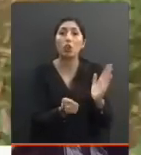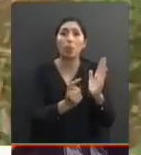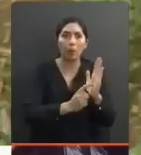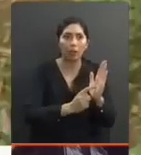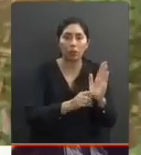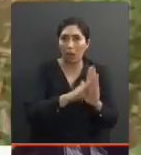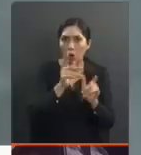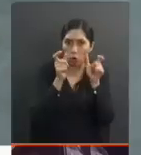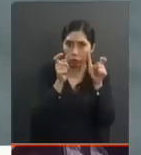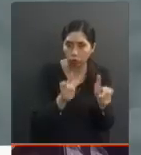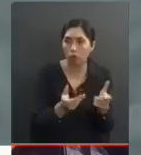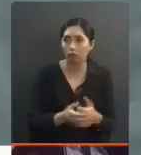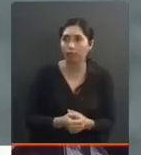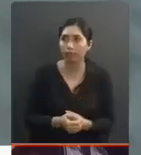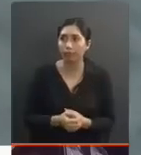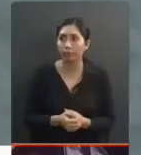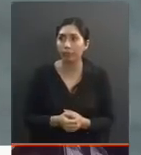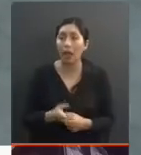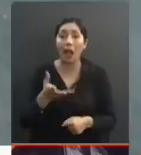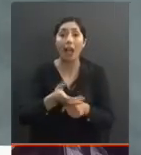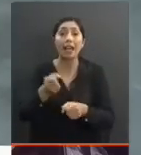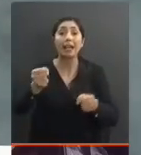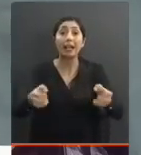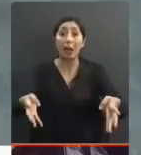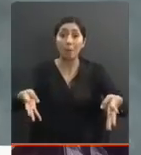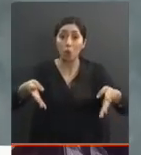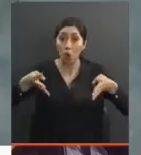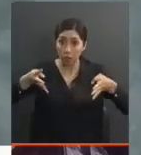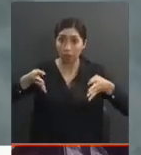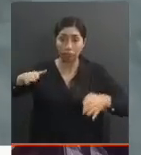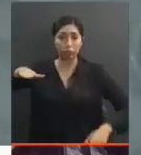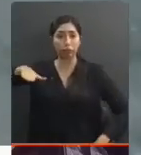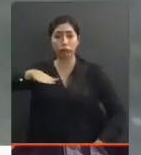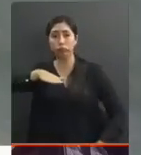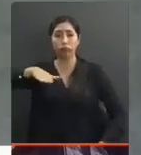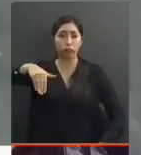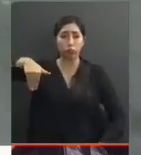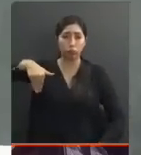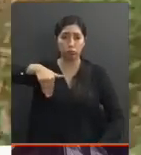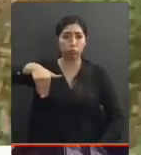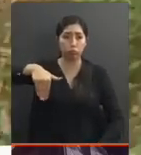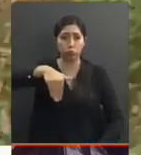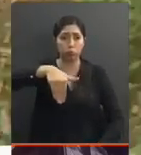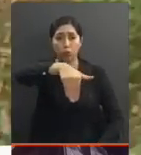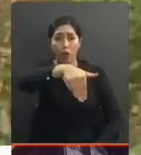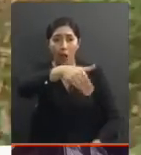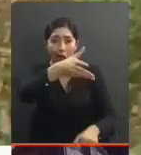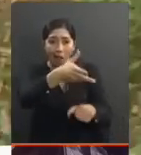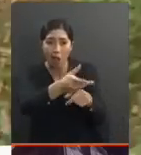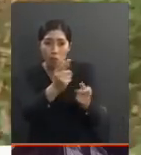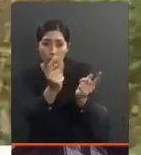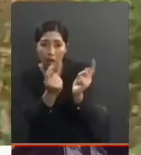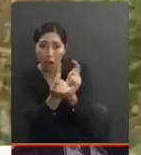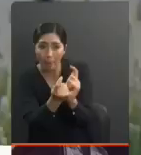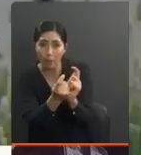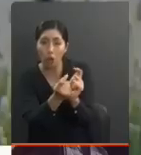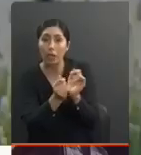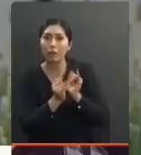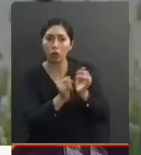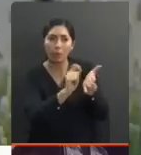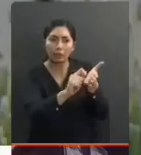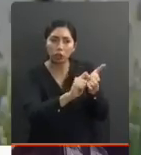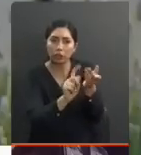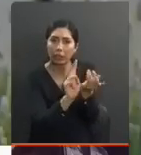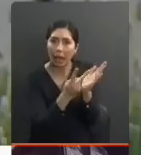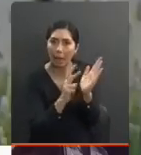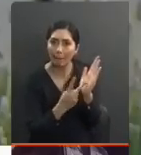que se prestan para estos fines. Y después se mueven hacia sectores donde hay un cambio de guía de despacho, donde se adulteran los datos del origen. Vamos a